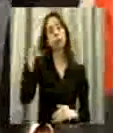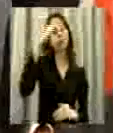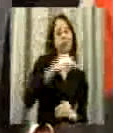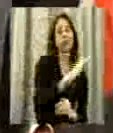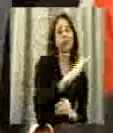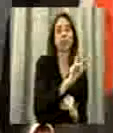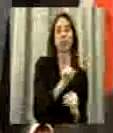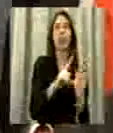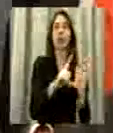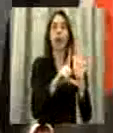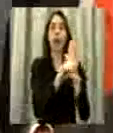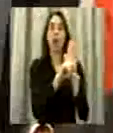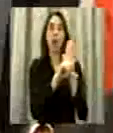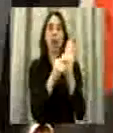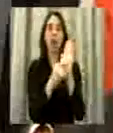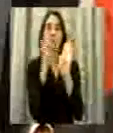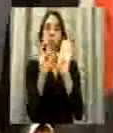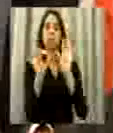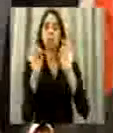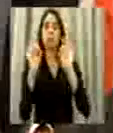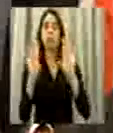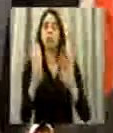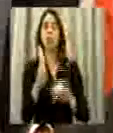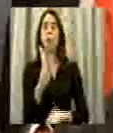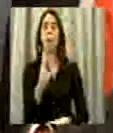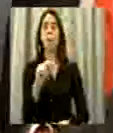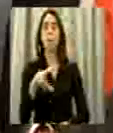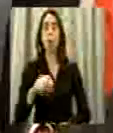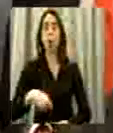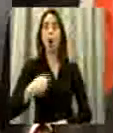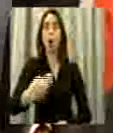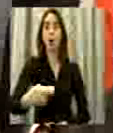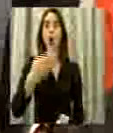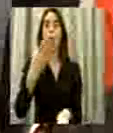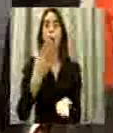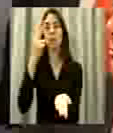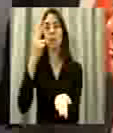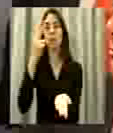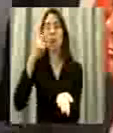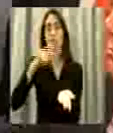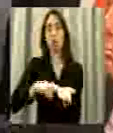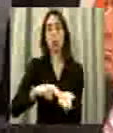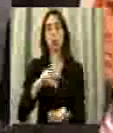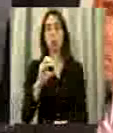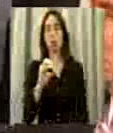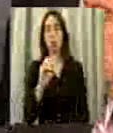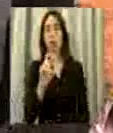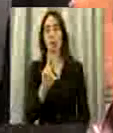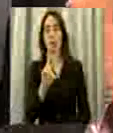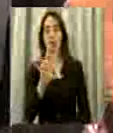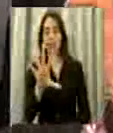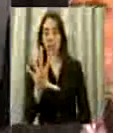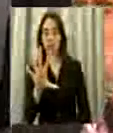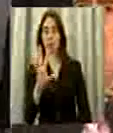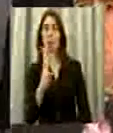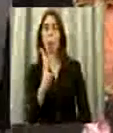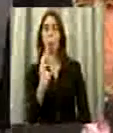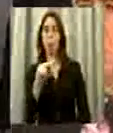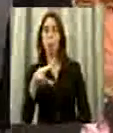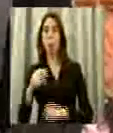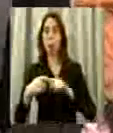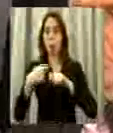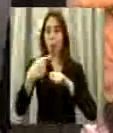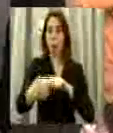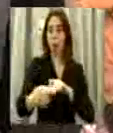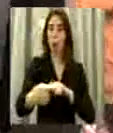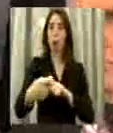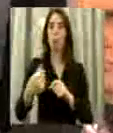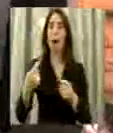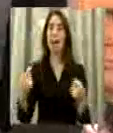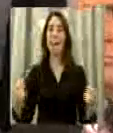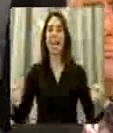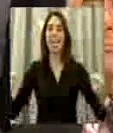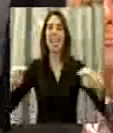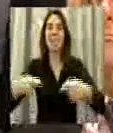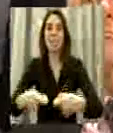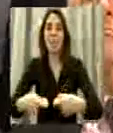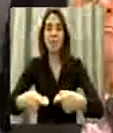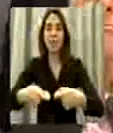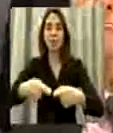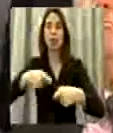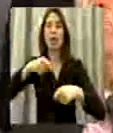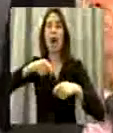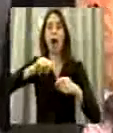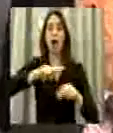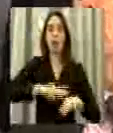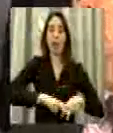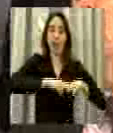que establece esta bonificación de hasta el año 2025, y la bonificación a la inversión, vamos a duplicar